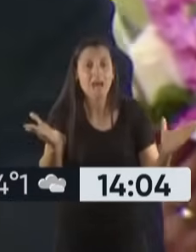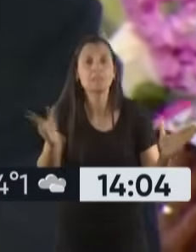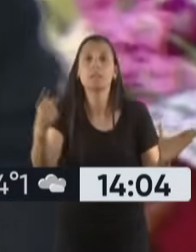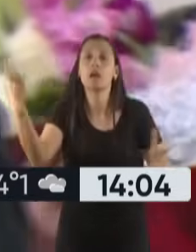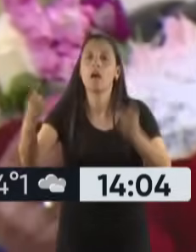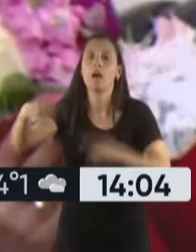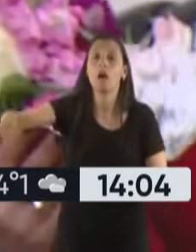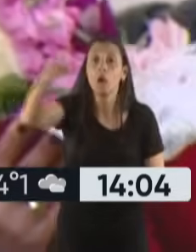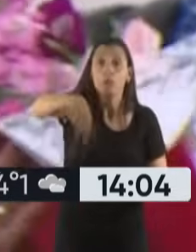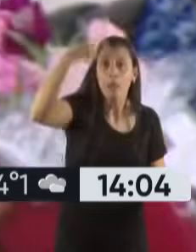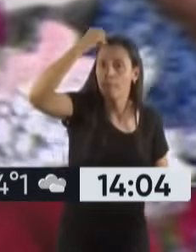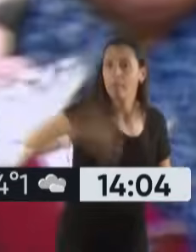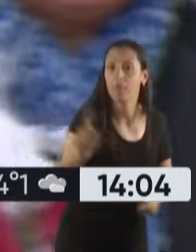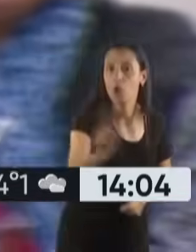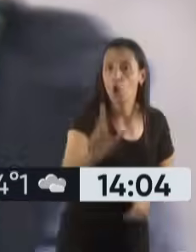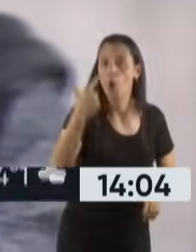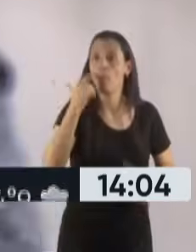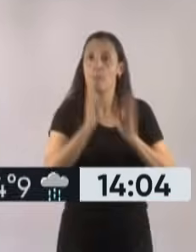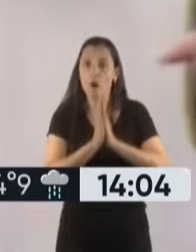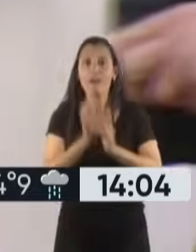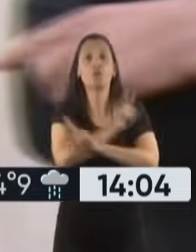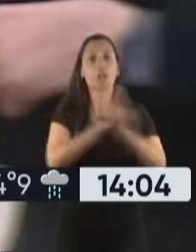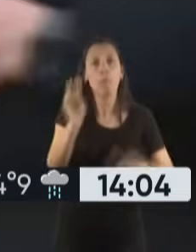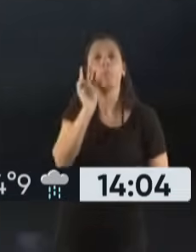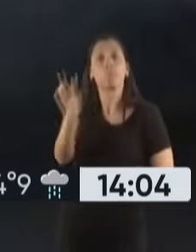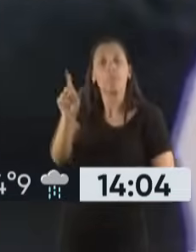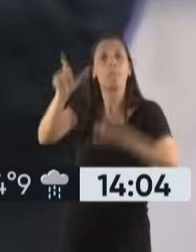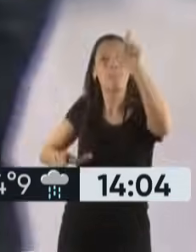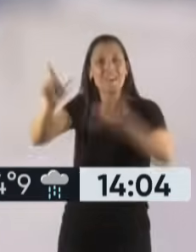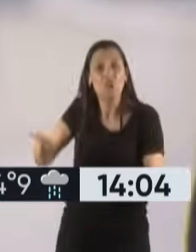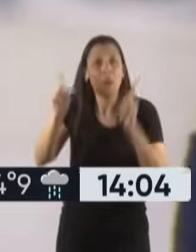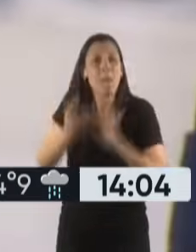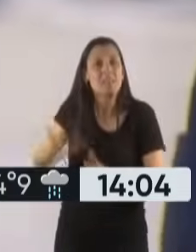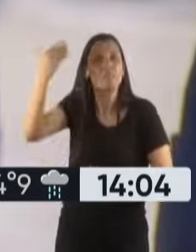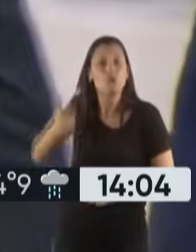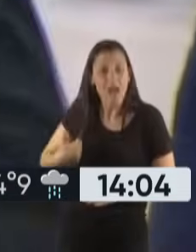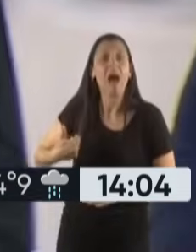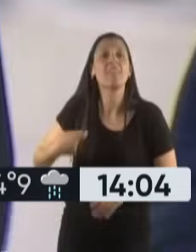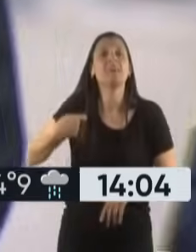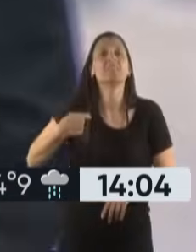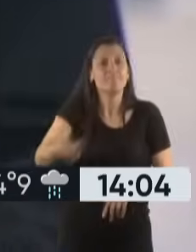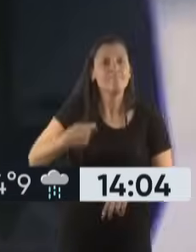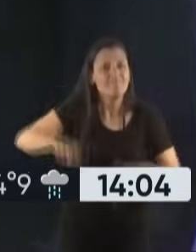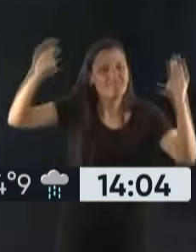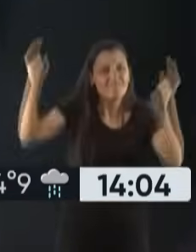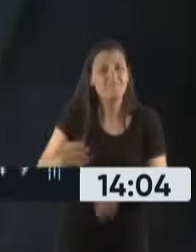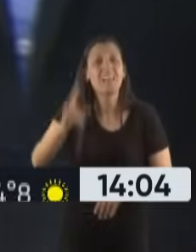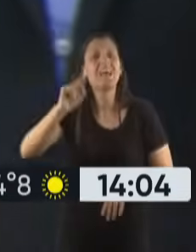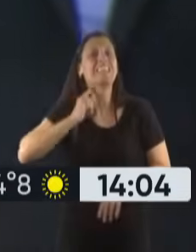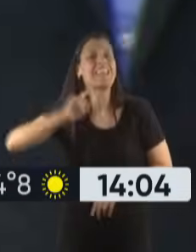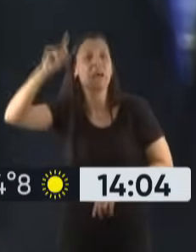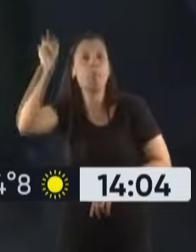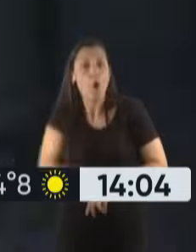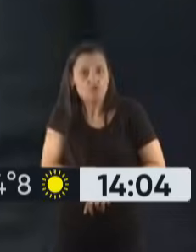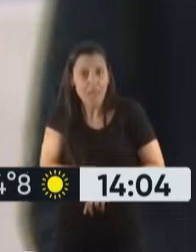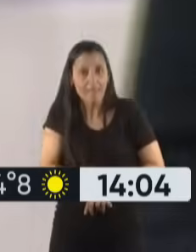espejitos de colores y que no vengan a darnos clases los que le quitaron el 13% a los jubilados y nos sumieron en el